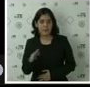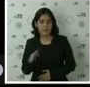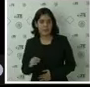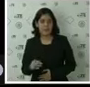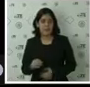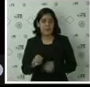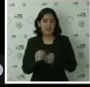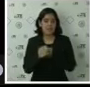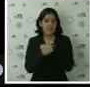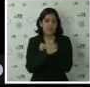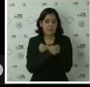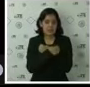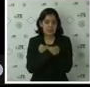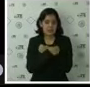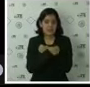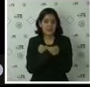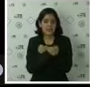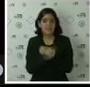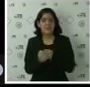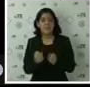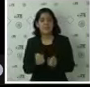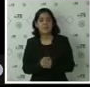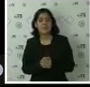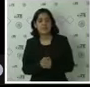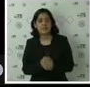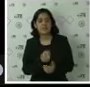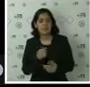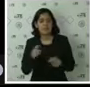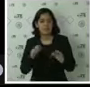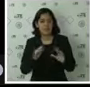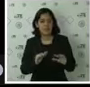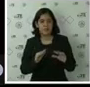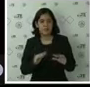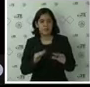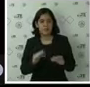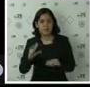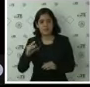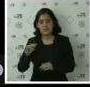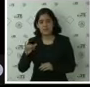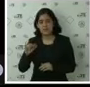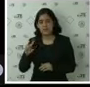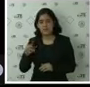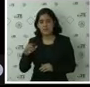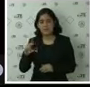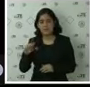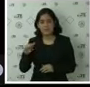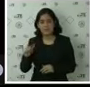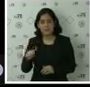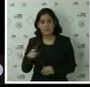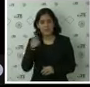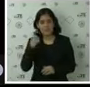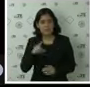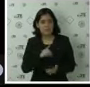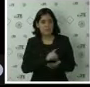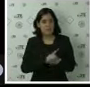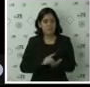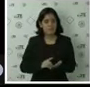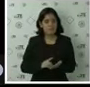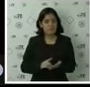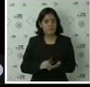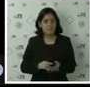ciudadanía hasta el espacio privado de la casa? Pero desde luego que se brinden propiamente las garantías para el ejercicio de derechos políticos